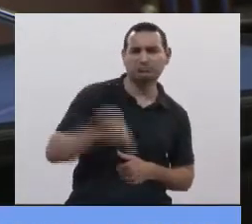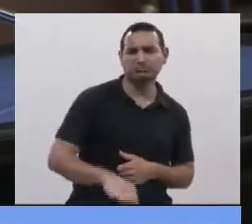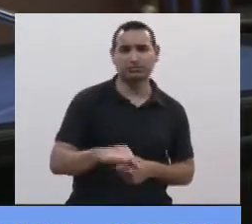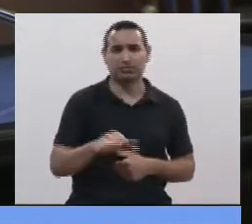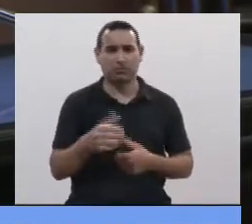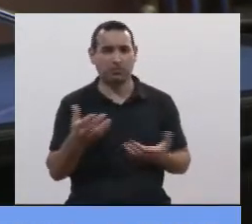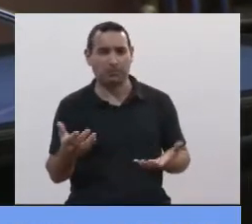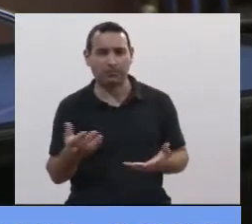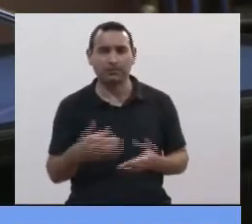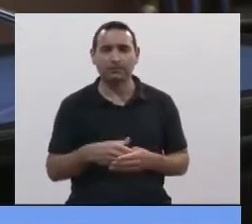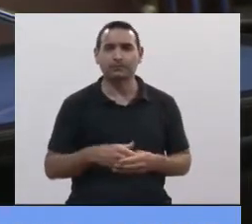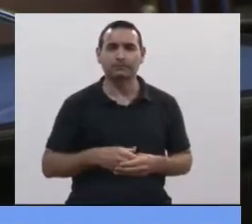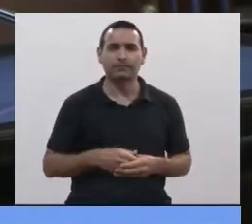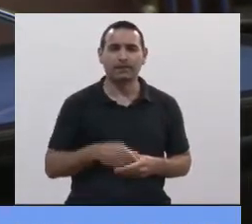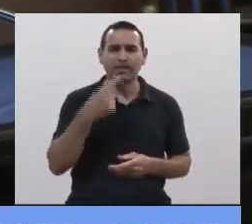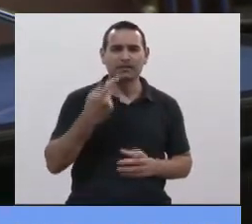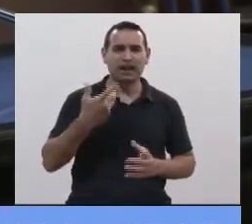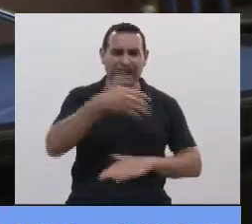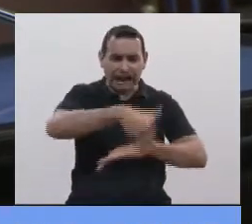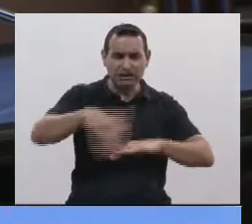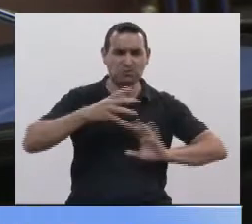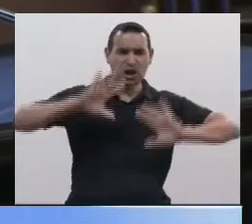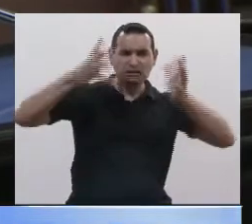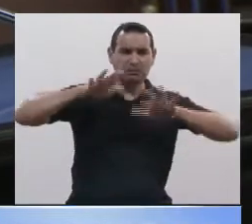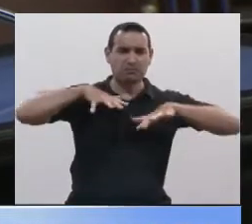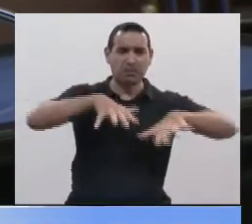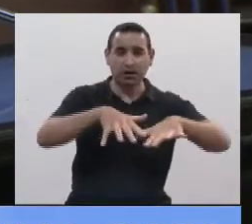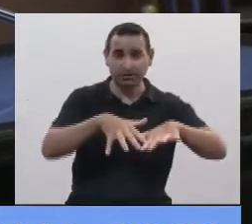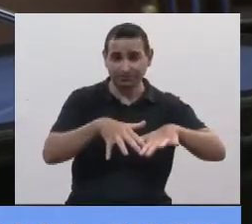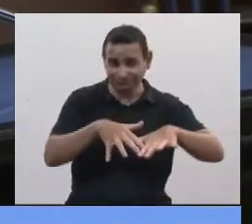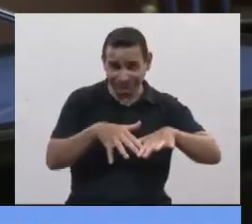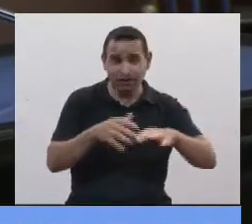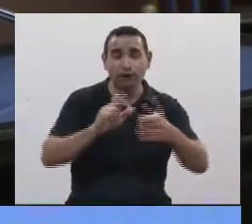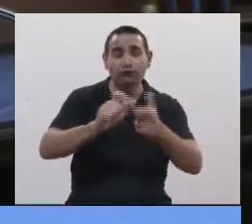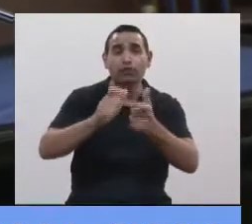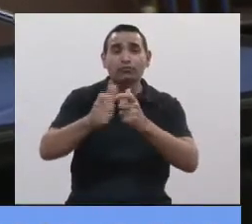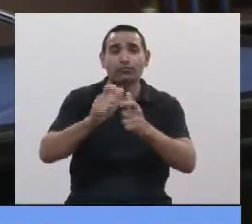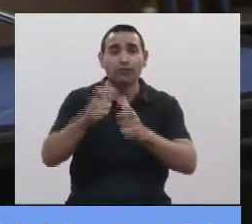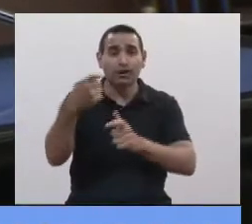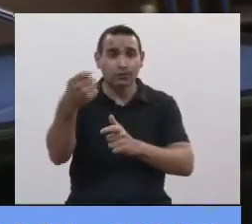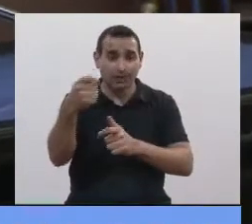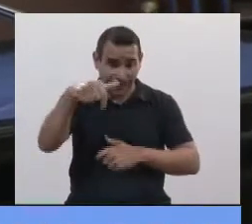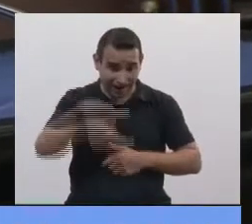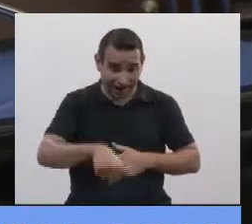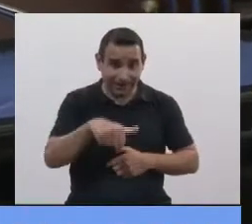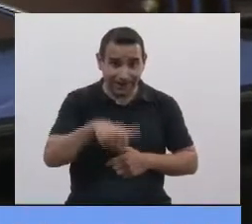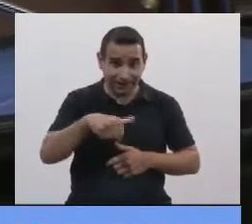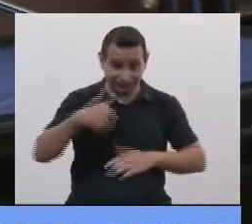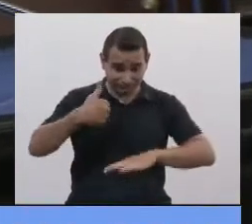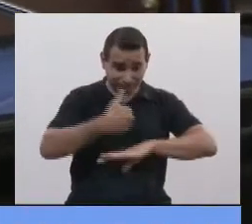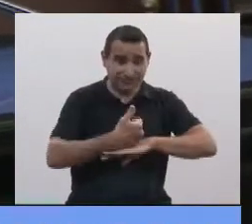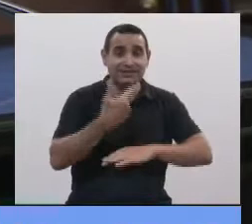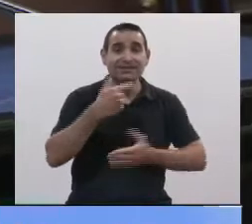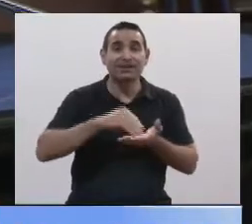plaza, pedrada, violencia en la calle, era una fórmula que la defendió aquí el